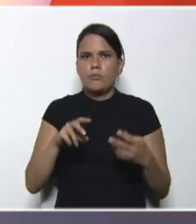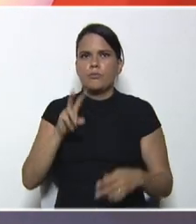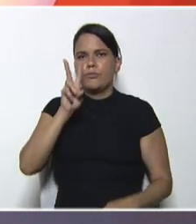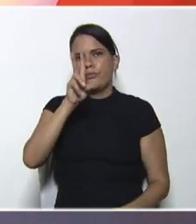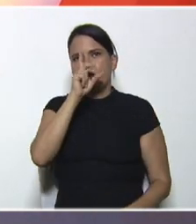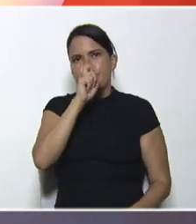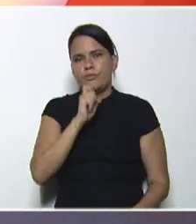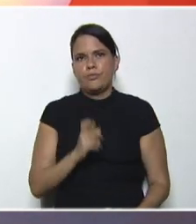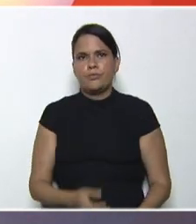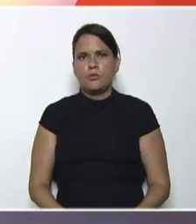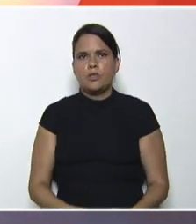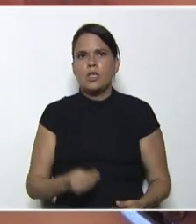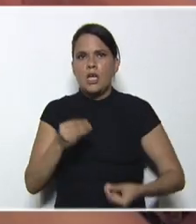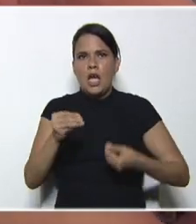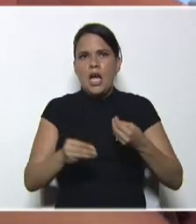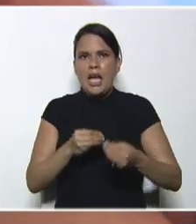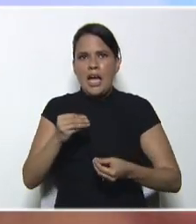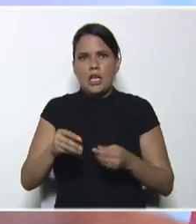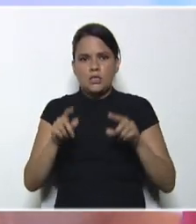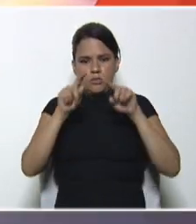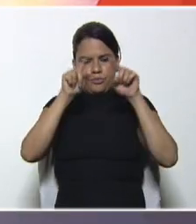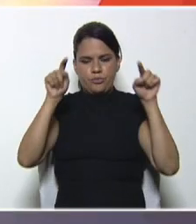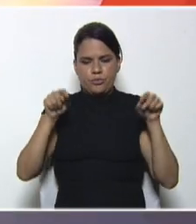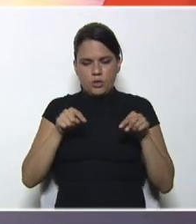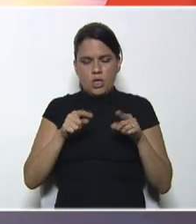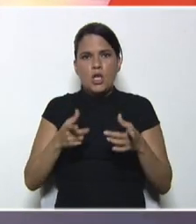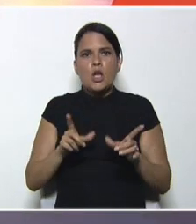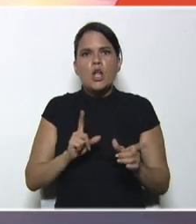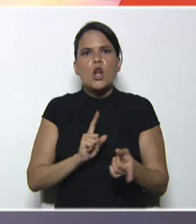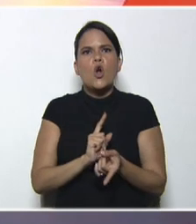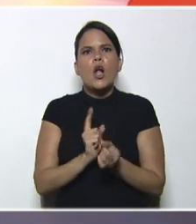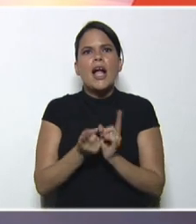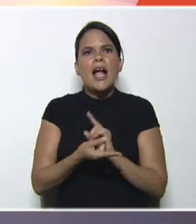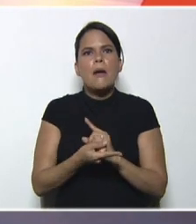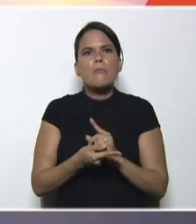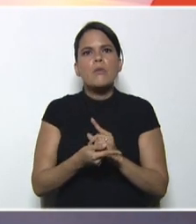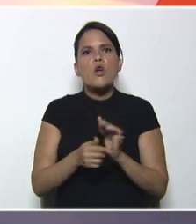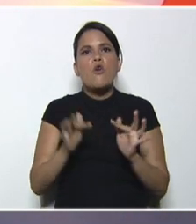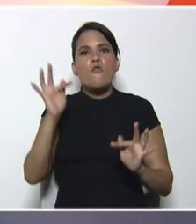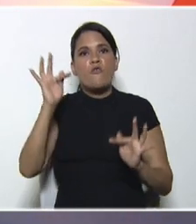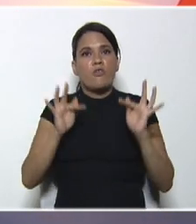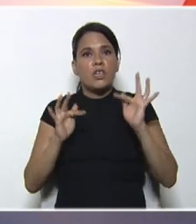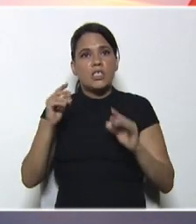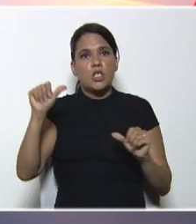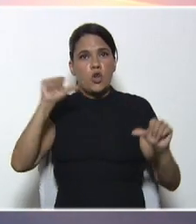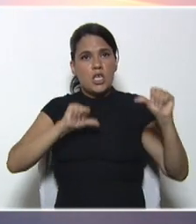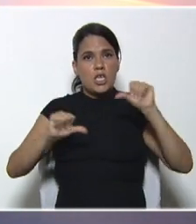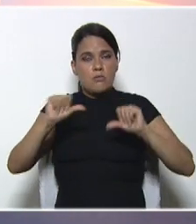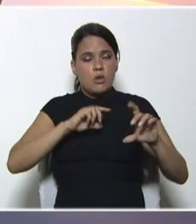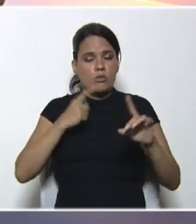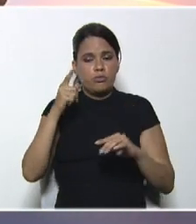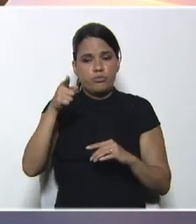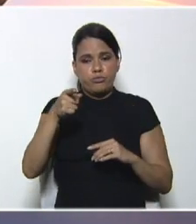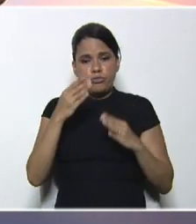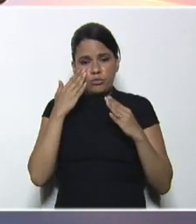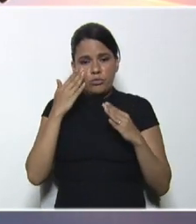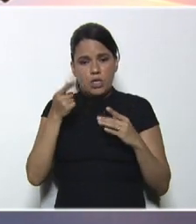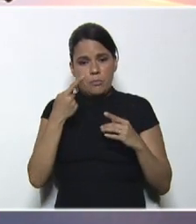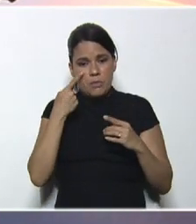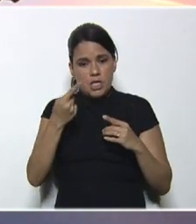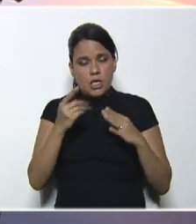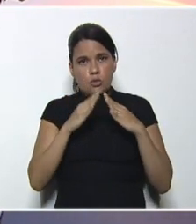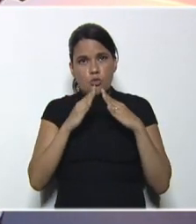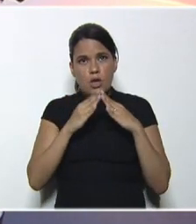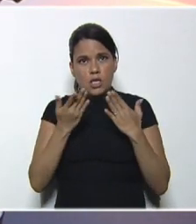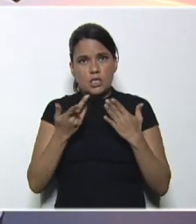año, realiza un esquema de los cambios físicos y químicos observados en tu hogar. Ya hablamos al respecto. En tercer año, elabora un glosario de